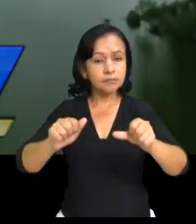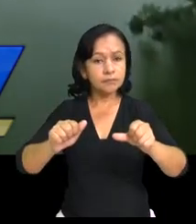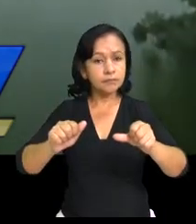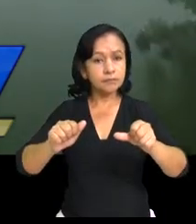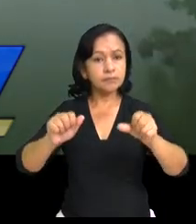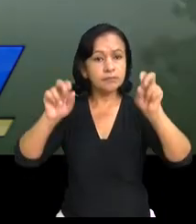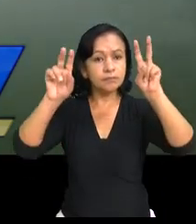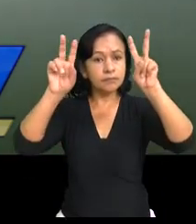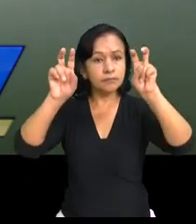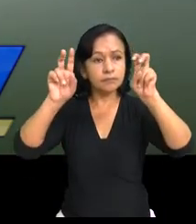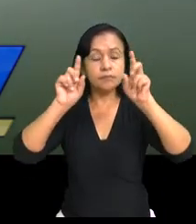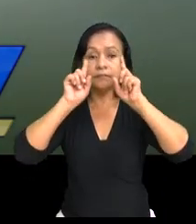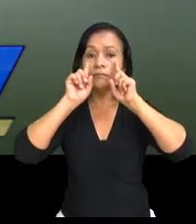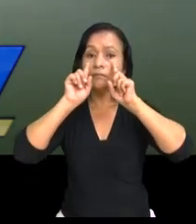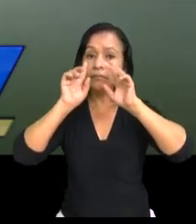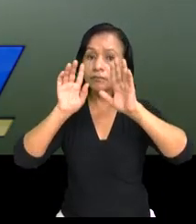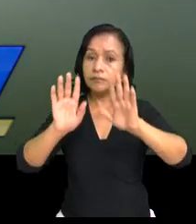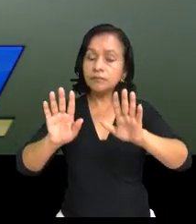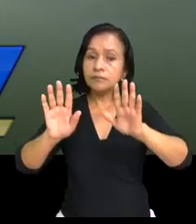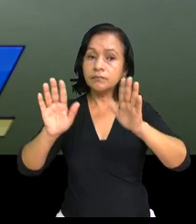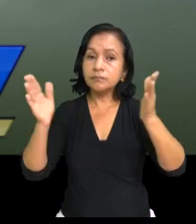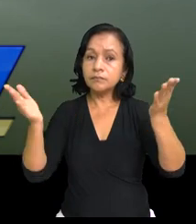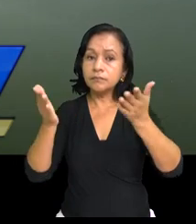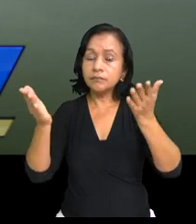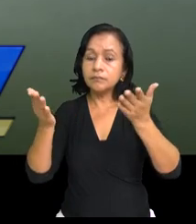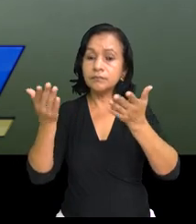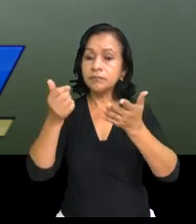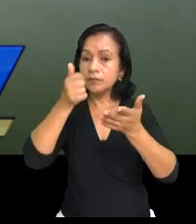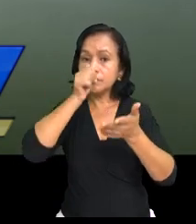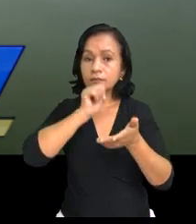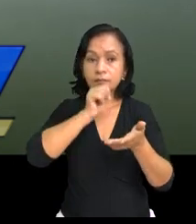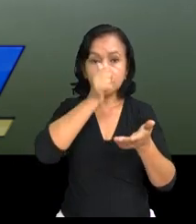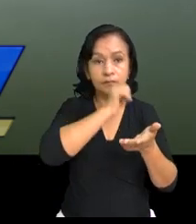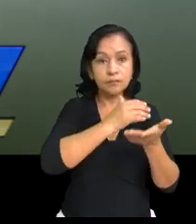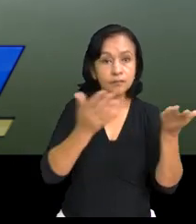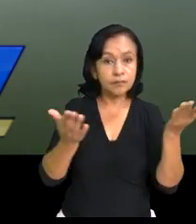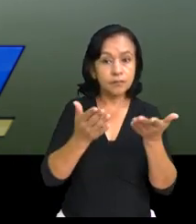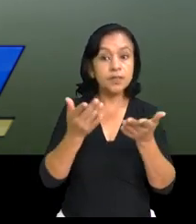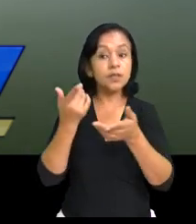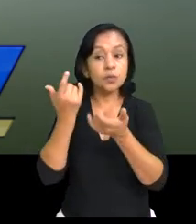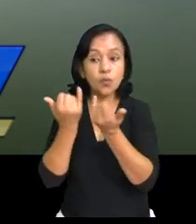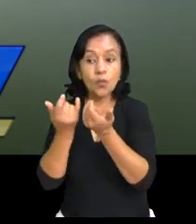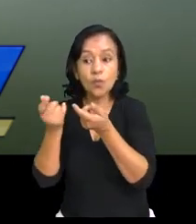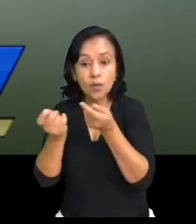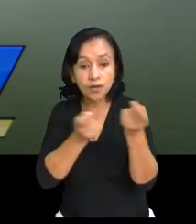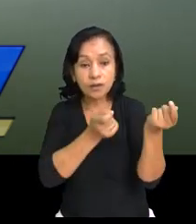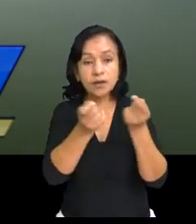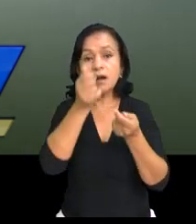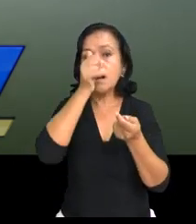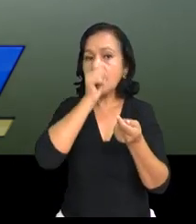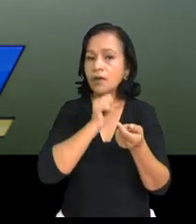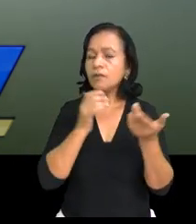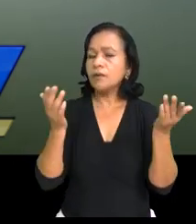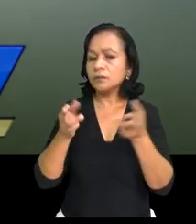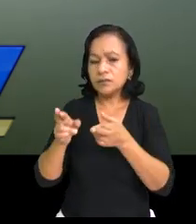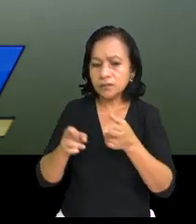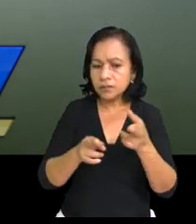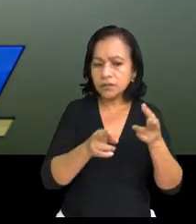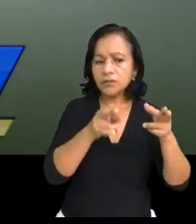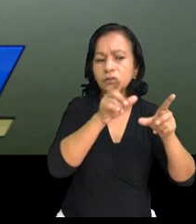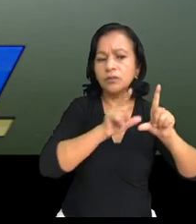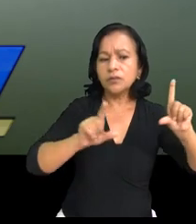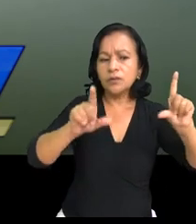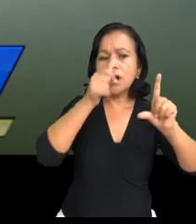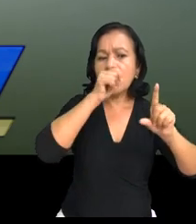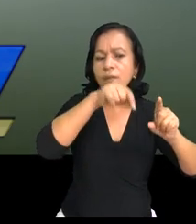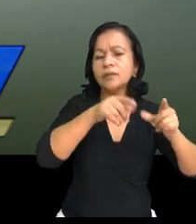el ámbito de la preservación, la conservación y aprovechamiento, así como el uso racional de los recursos hídricos. Le hago esta consulta a partir de la